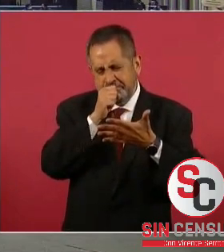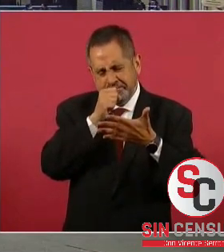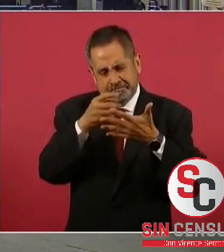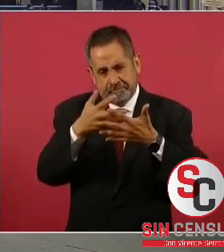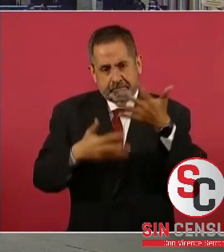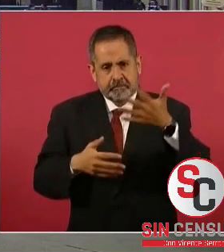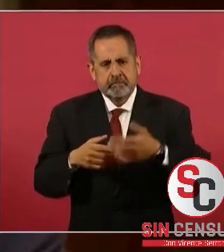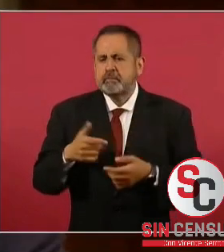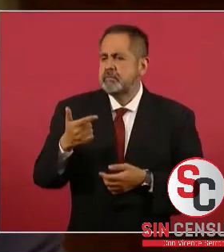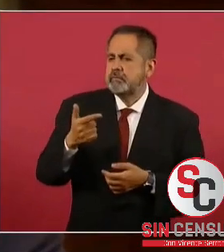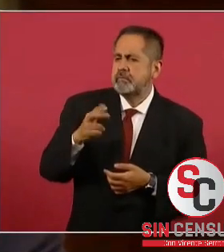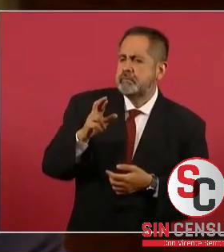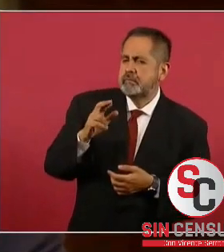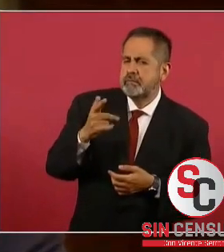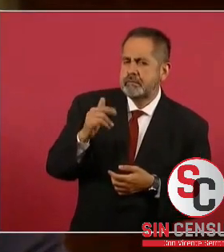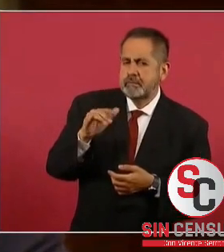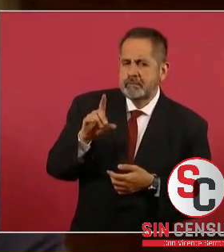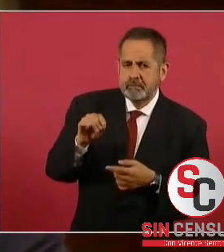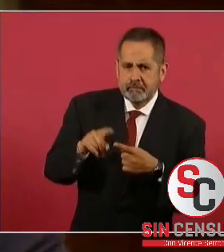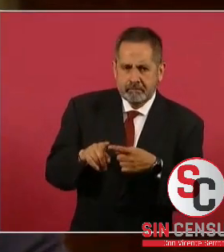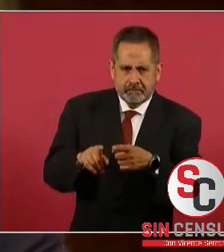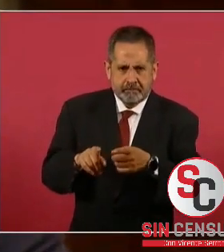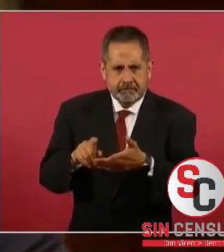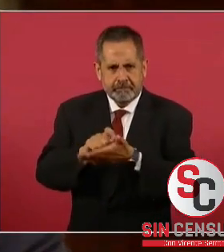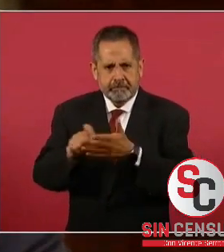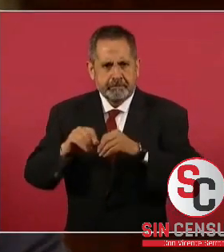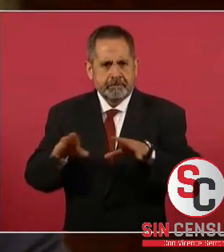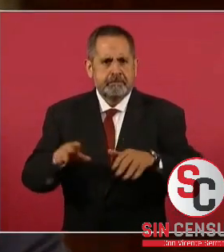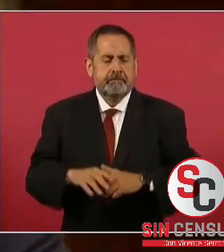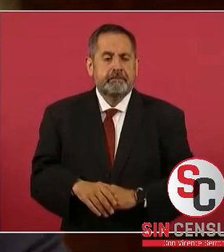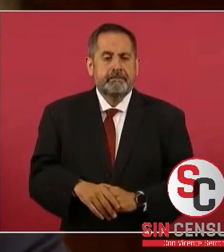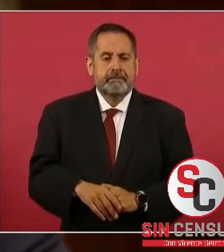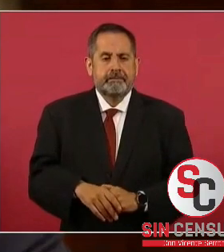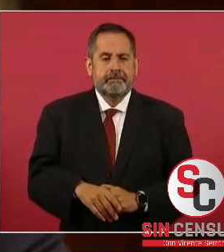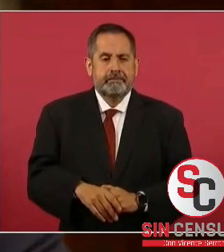Fue Grijalbo, ¿no? Editorial Grijalbo.